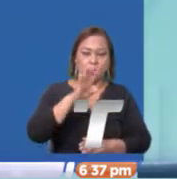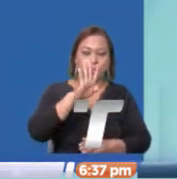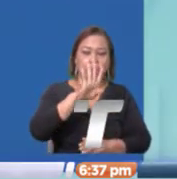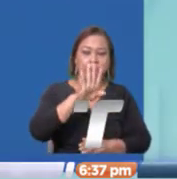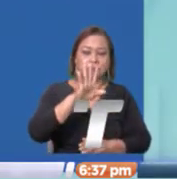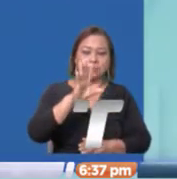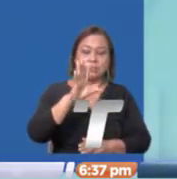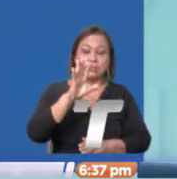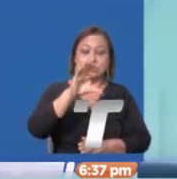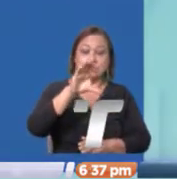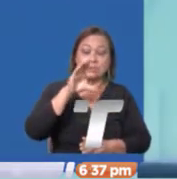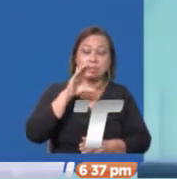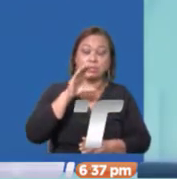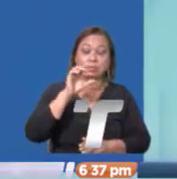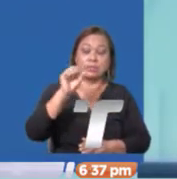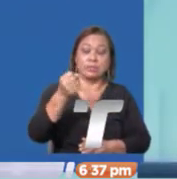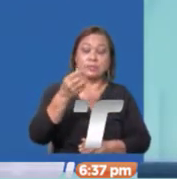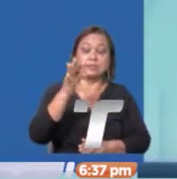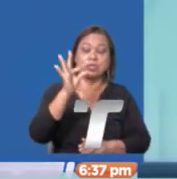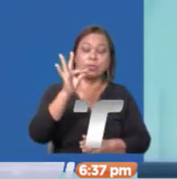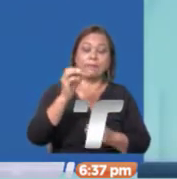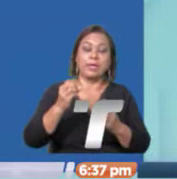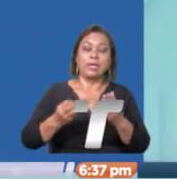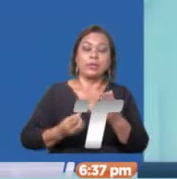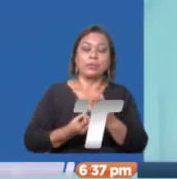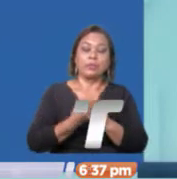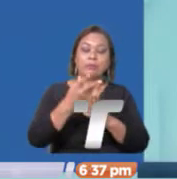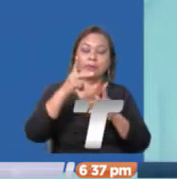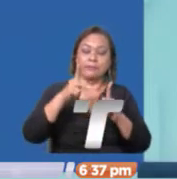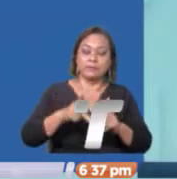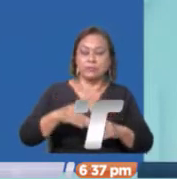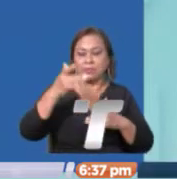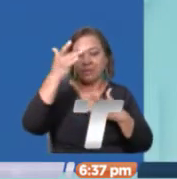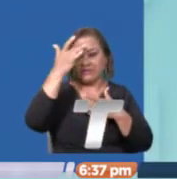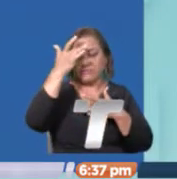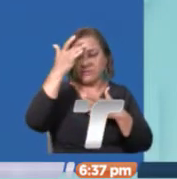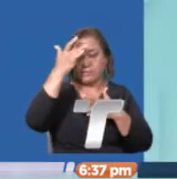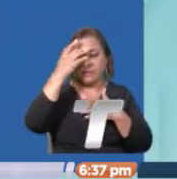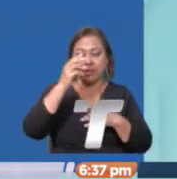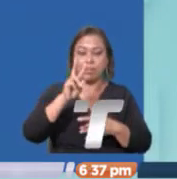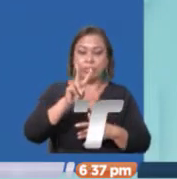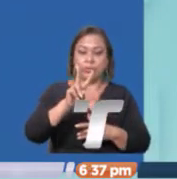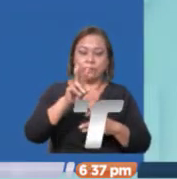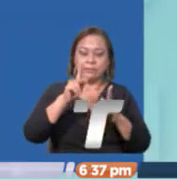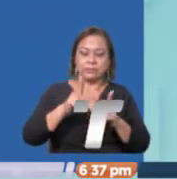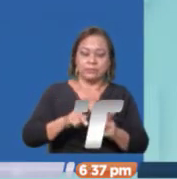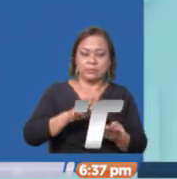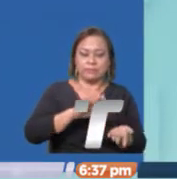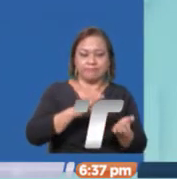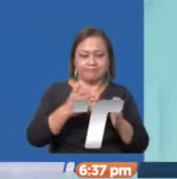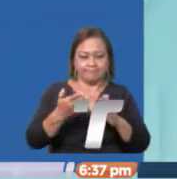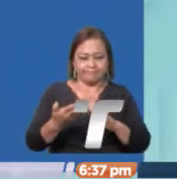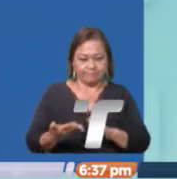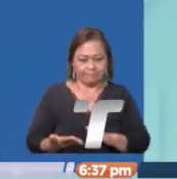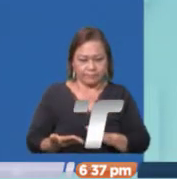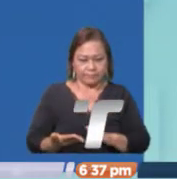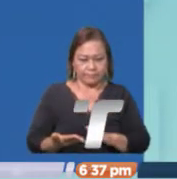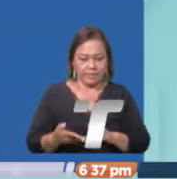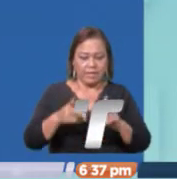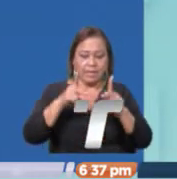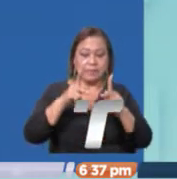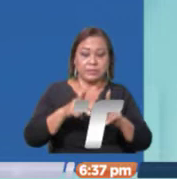419 nuevos casos y un total de 2 nuevas defunciones. En cuanto a los